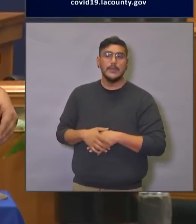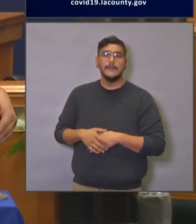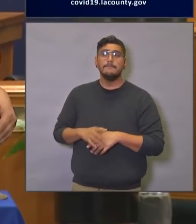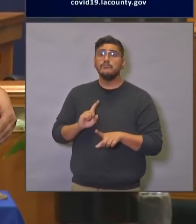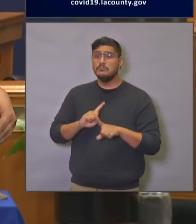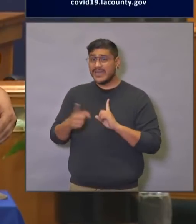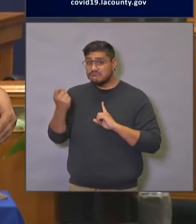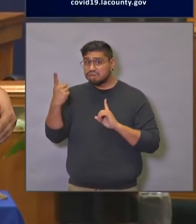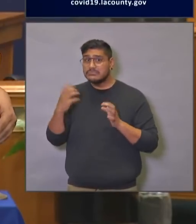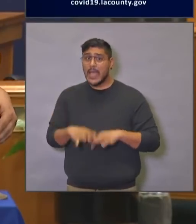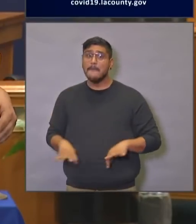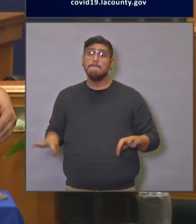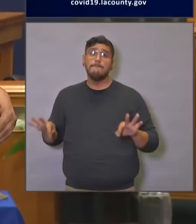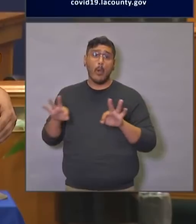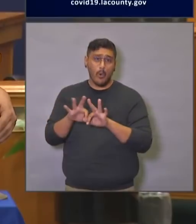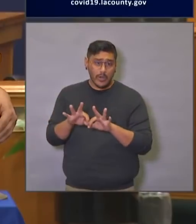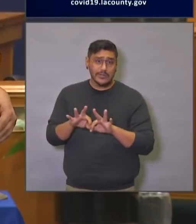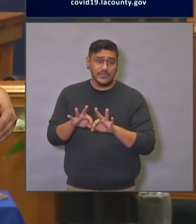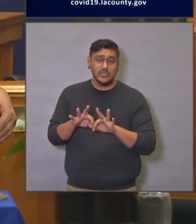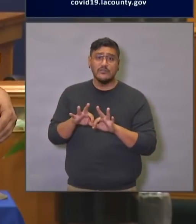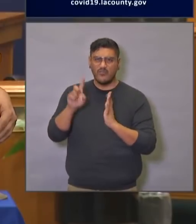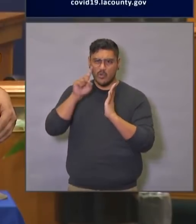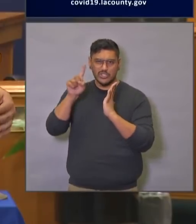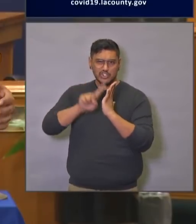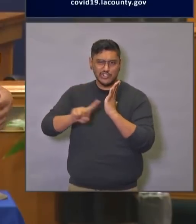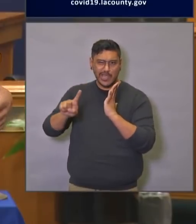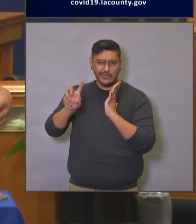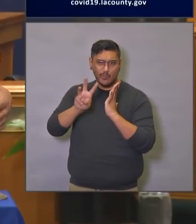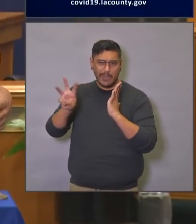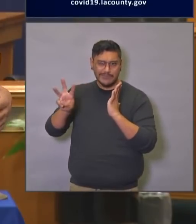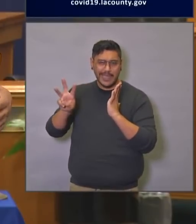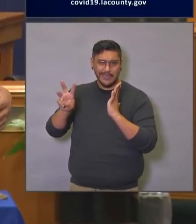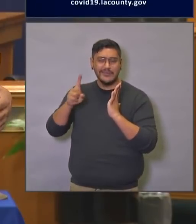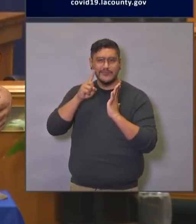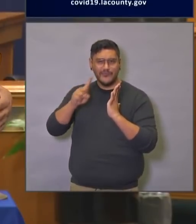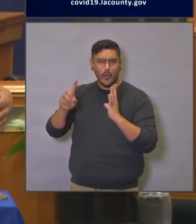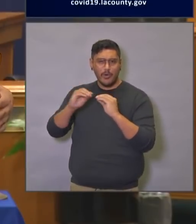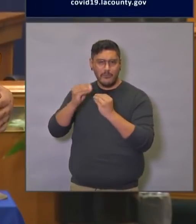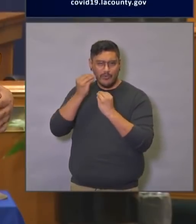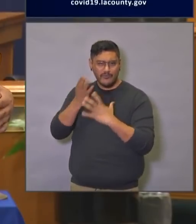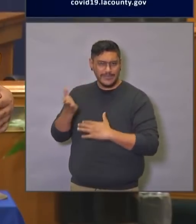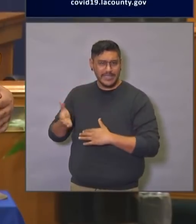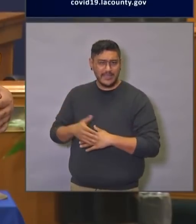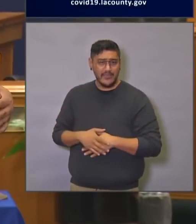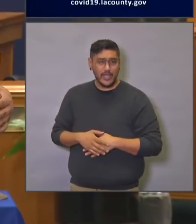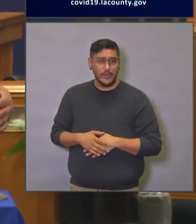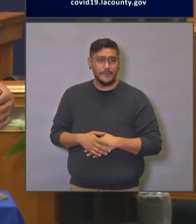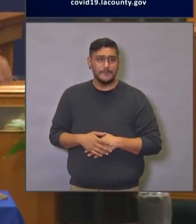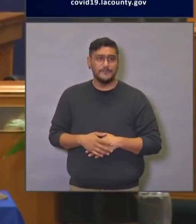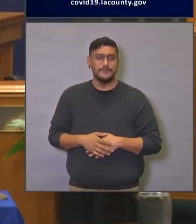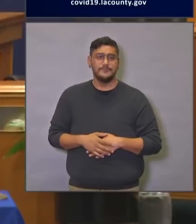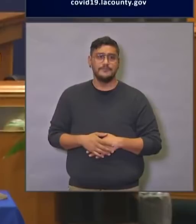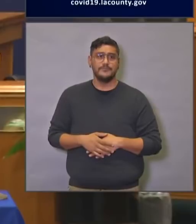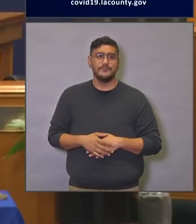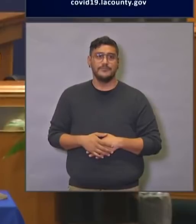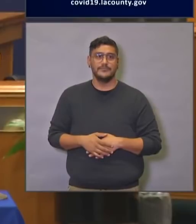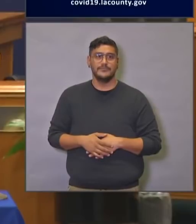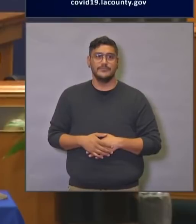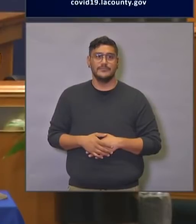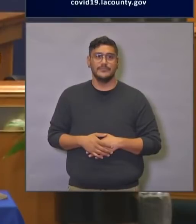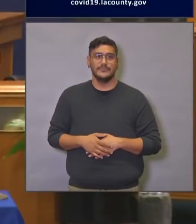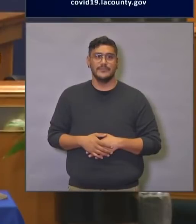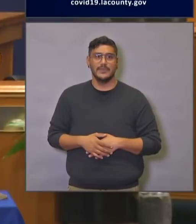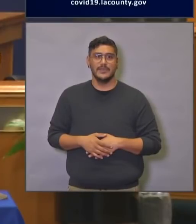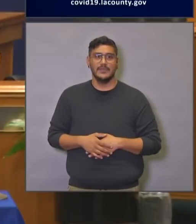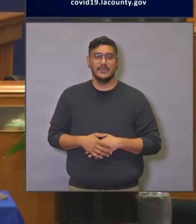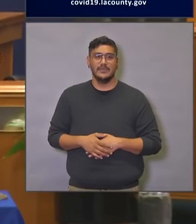tan importante ver en nuestro sitio web para poder conseguir más información. Oh, sí, Gracias. Sí.